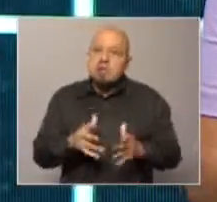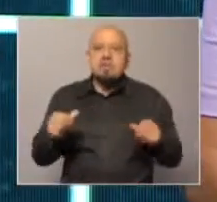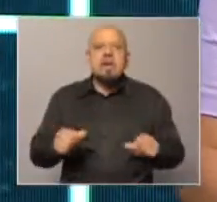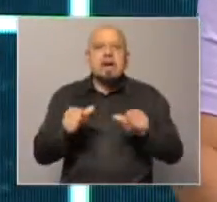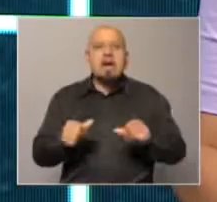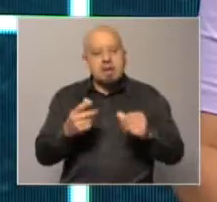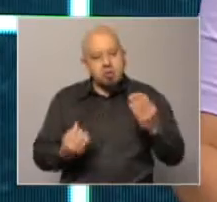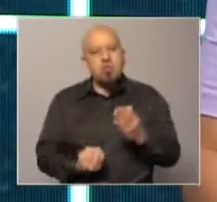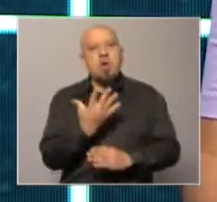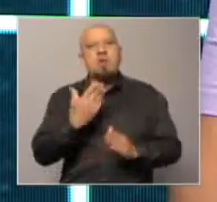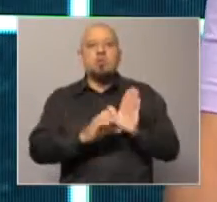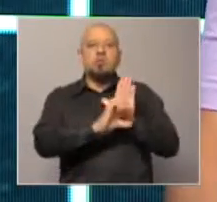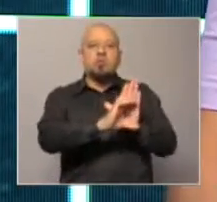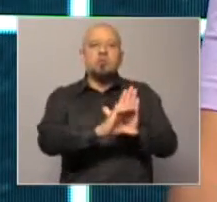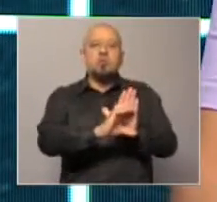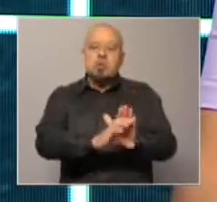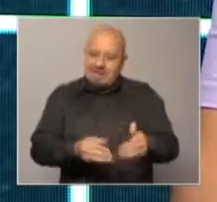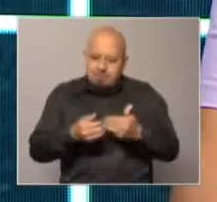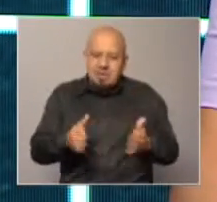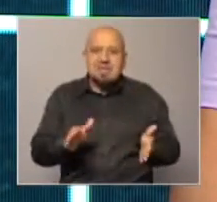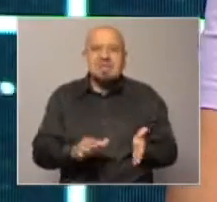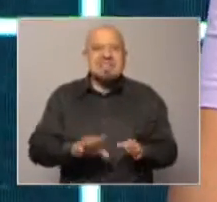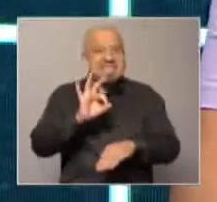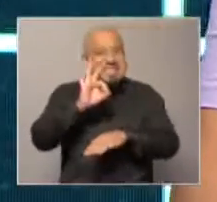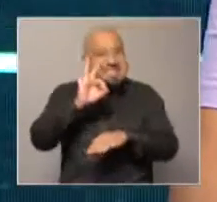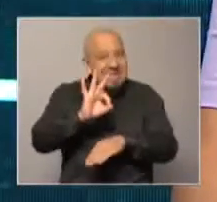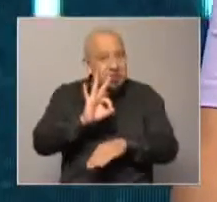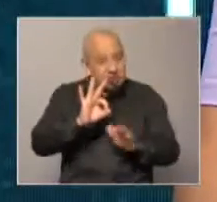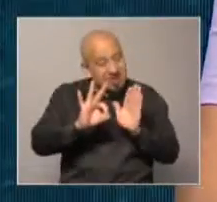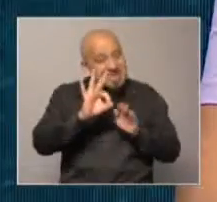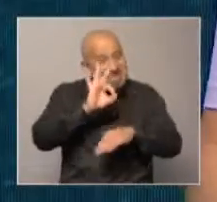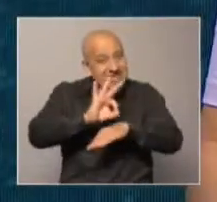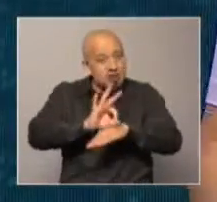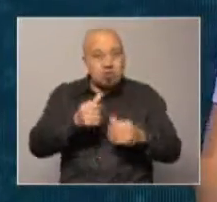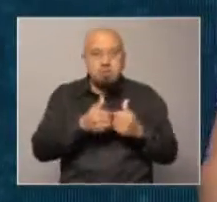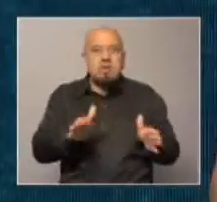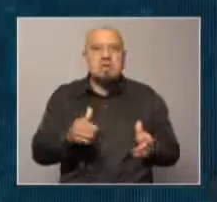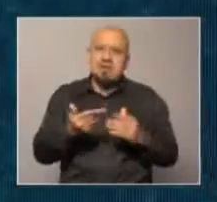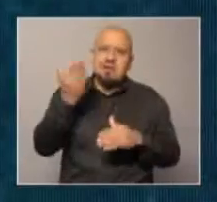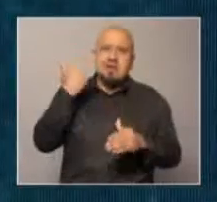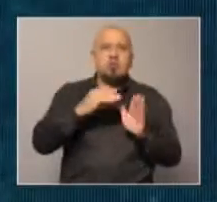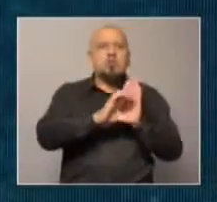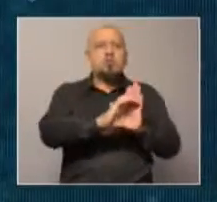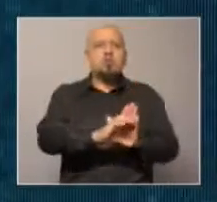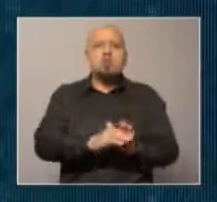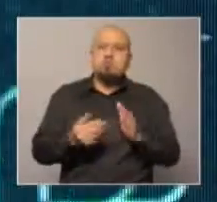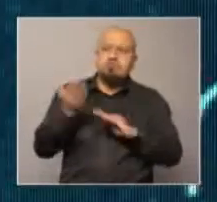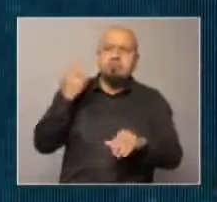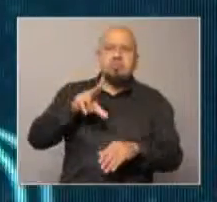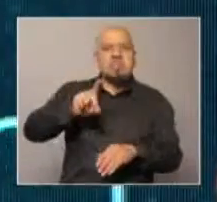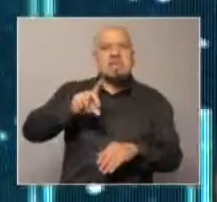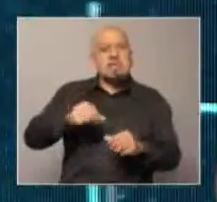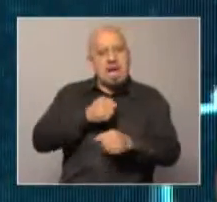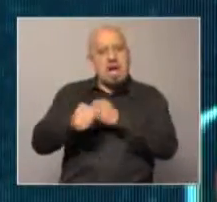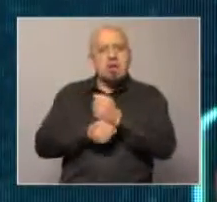nueva constitución desde cero, una constitución que tenía más de 30 años, intentando resolver de forma pacífica, si se